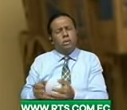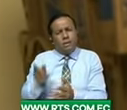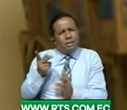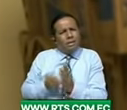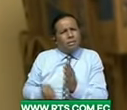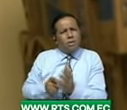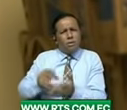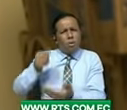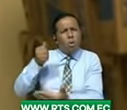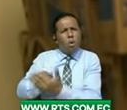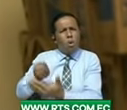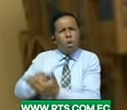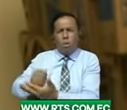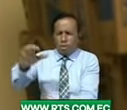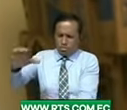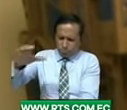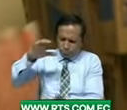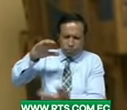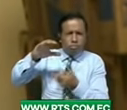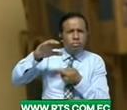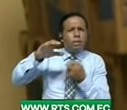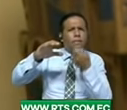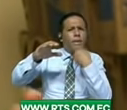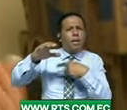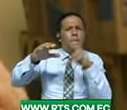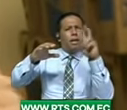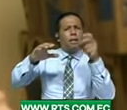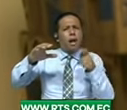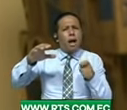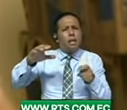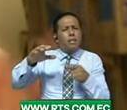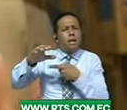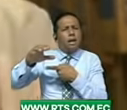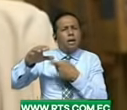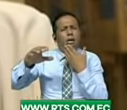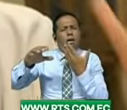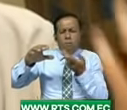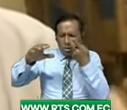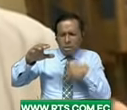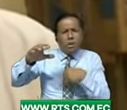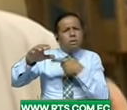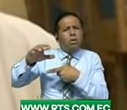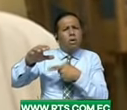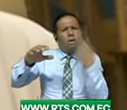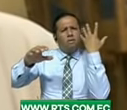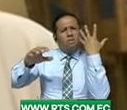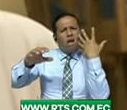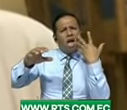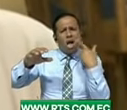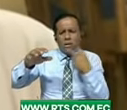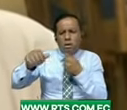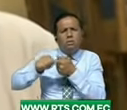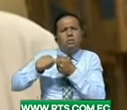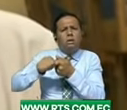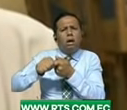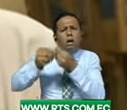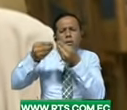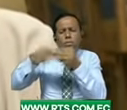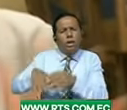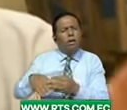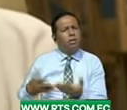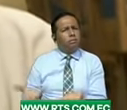EP? Bueno, nosotros, Jorge, no le podemos decir exactamente qué sucedió con la EP. Se recibió físicamente aquí los medicamentos,